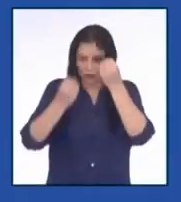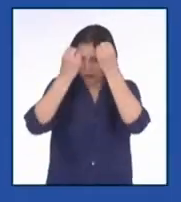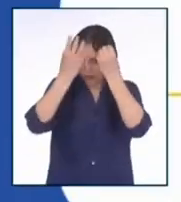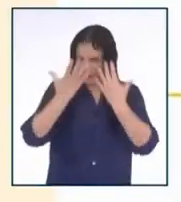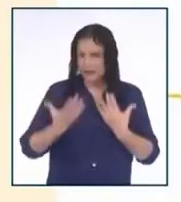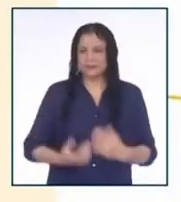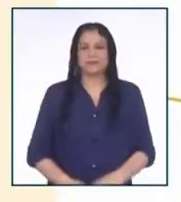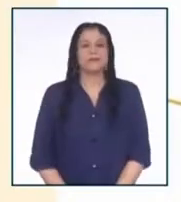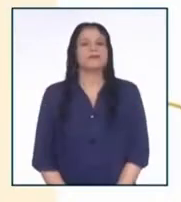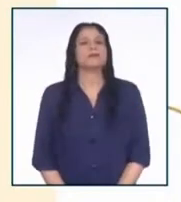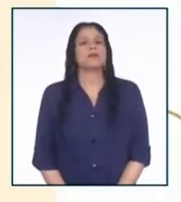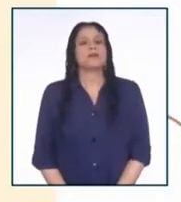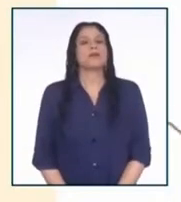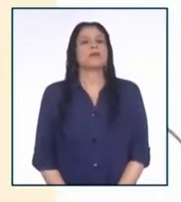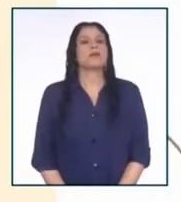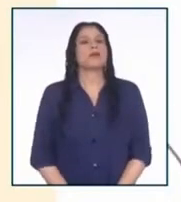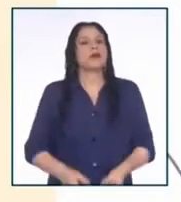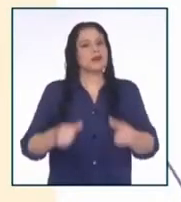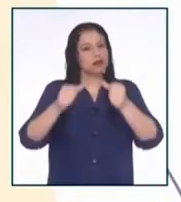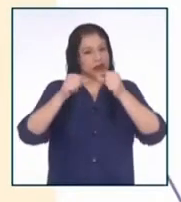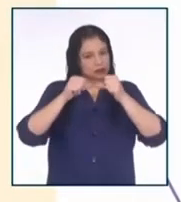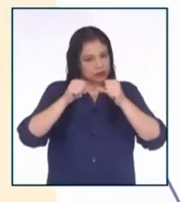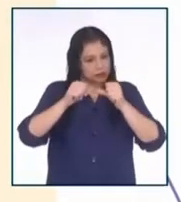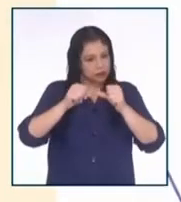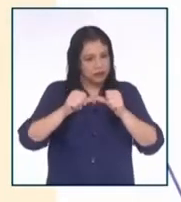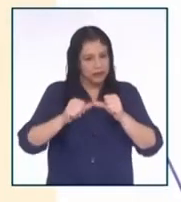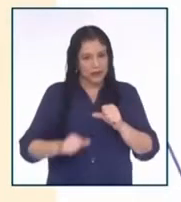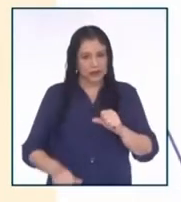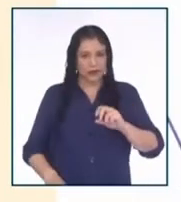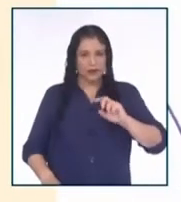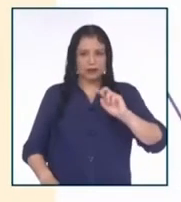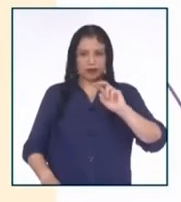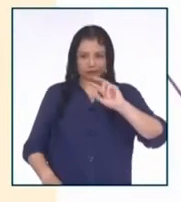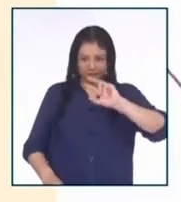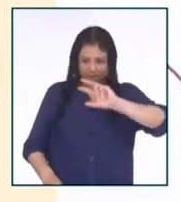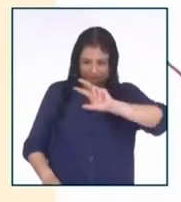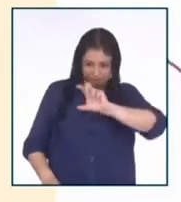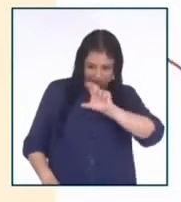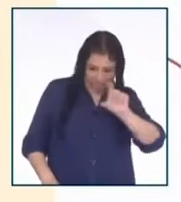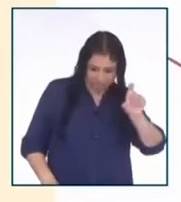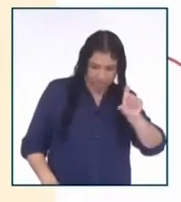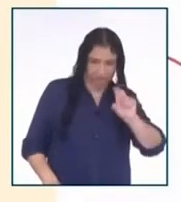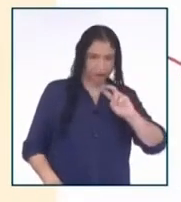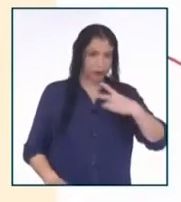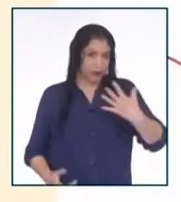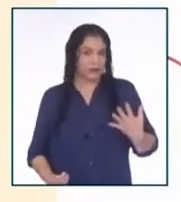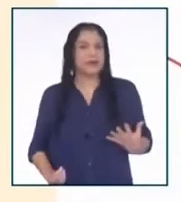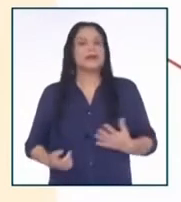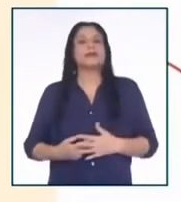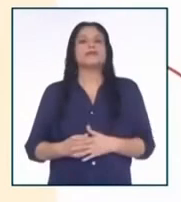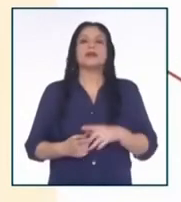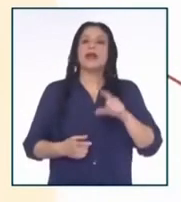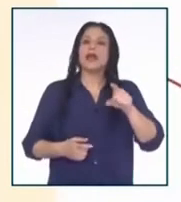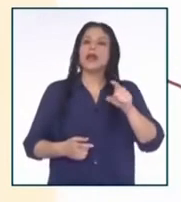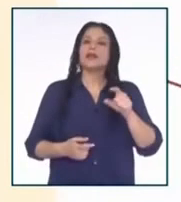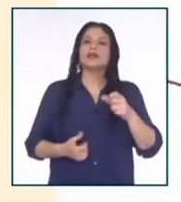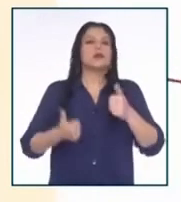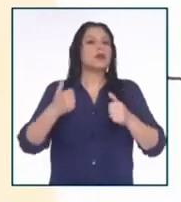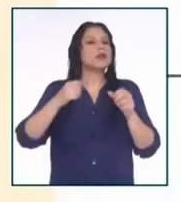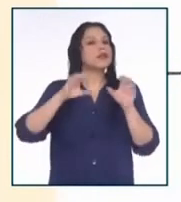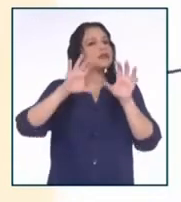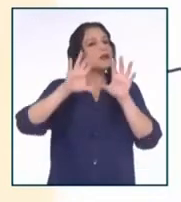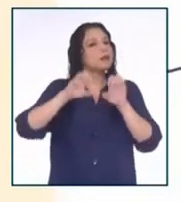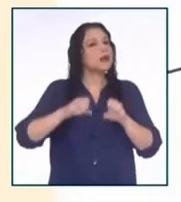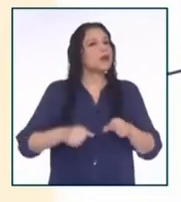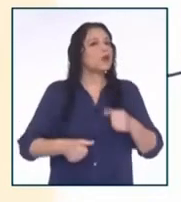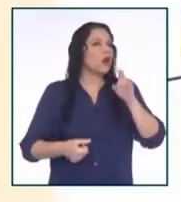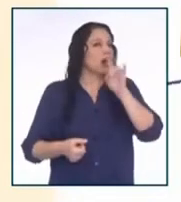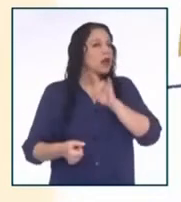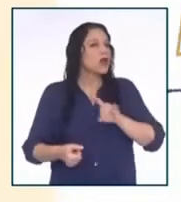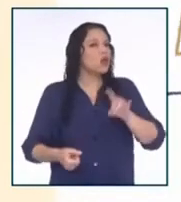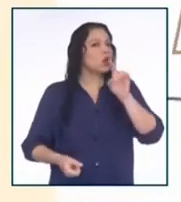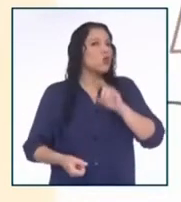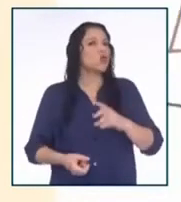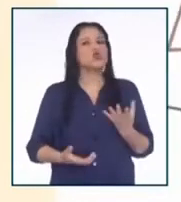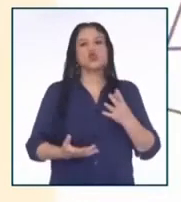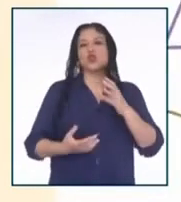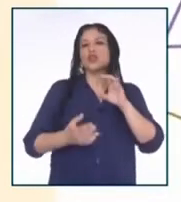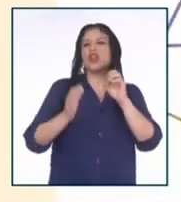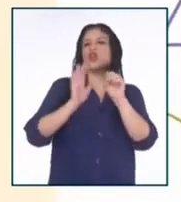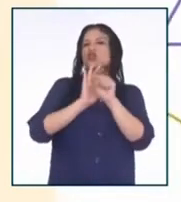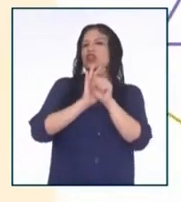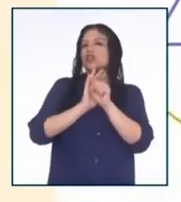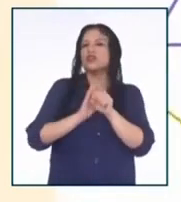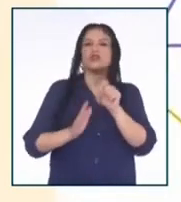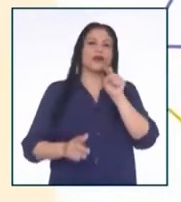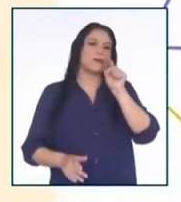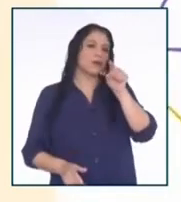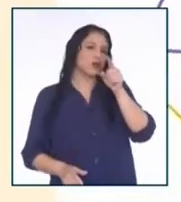información. Continuaré con el siguiente criterio. En este criterio se evalúa el uso que se hace de los signos de